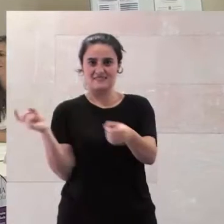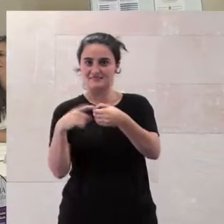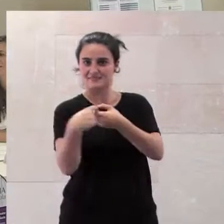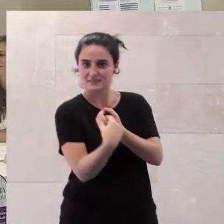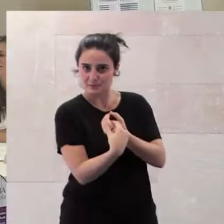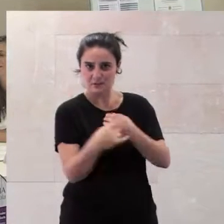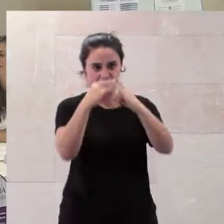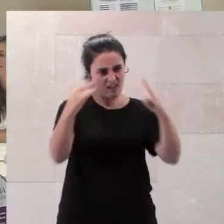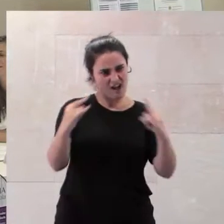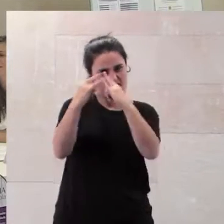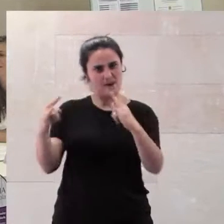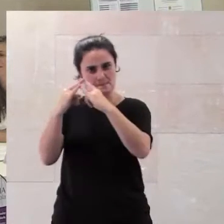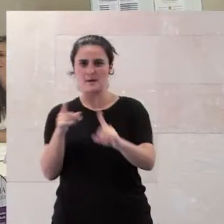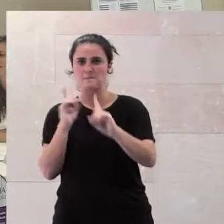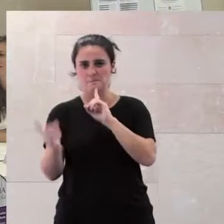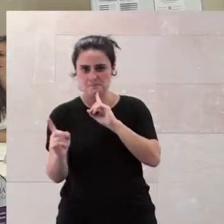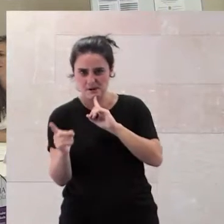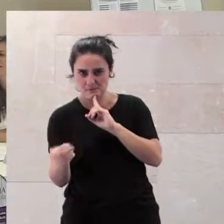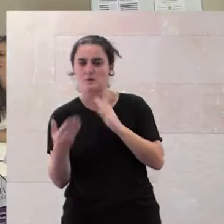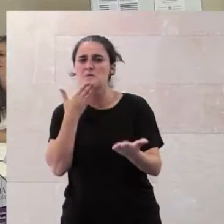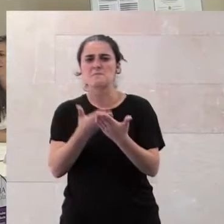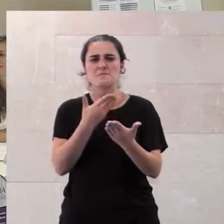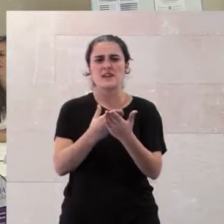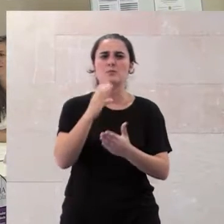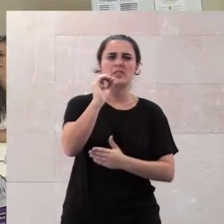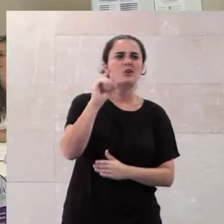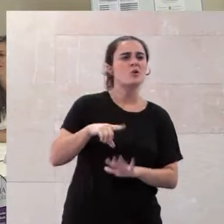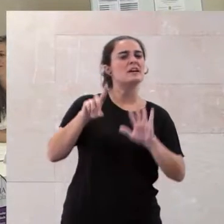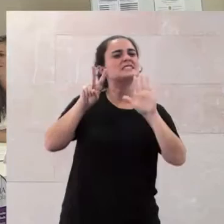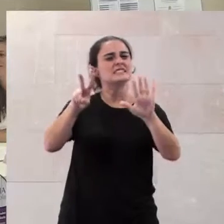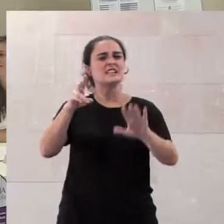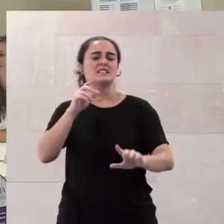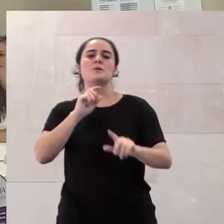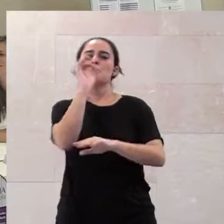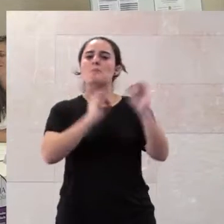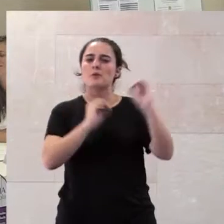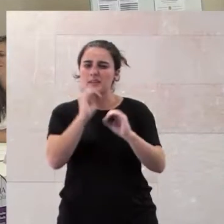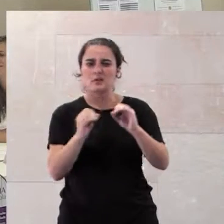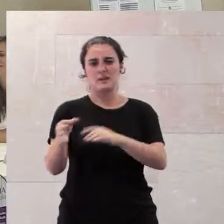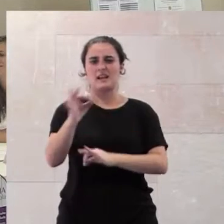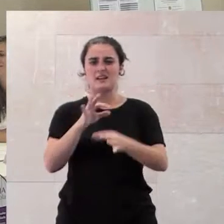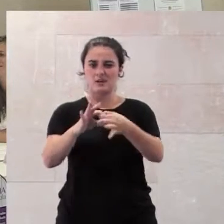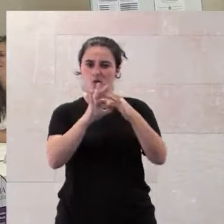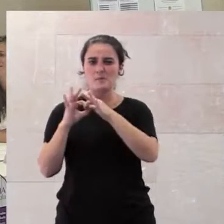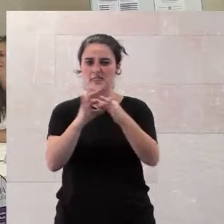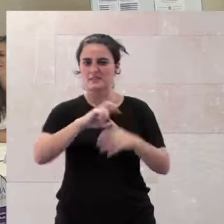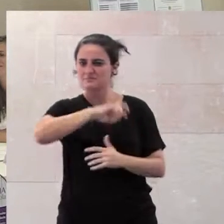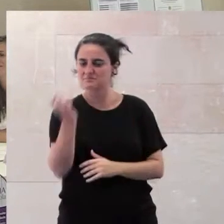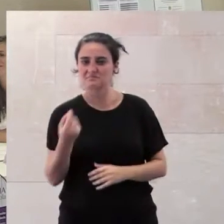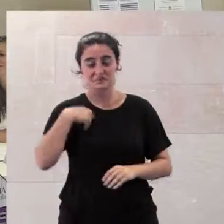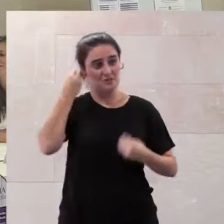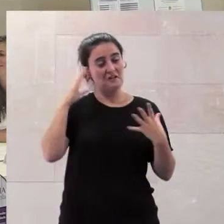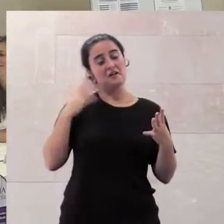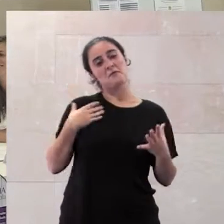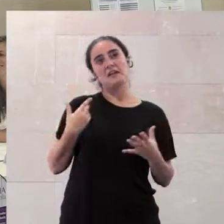nos acampaba ahí en el Arenal de Bilbao pidiendo el 0,7% para la cooperación. Bueno, ¿no? Que eso al final parece que viene ya un poco, no en los